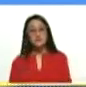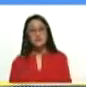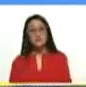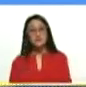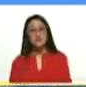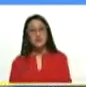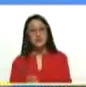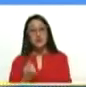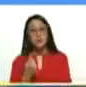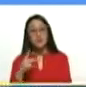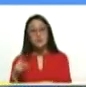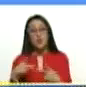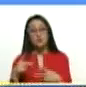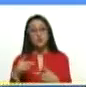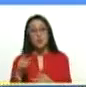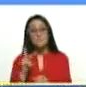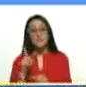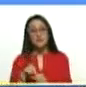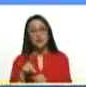solo por producción de petróleo.